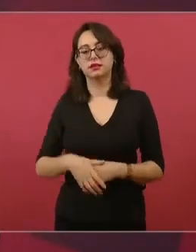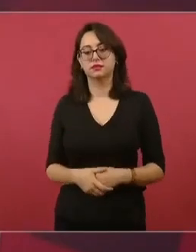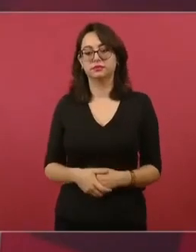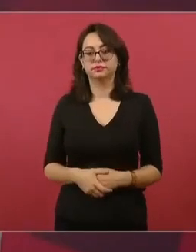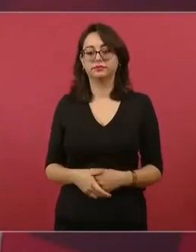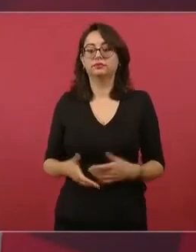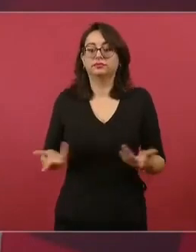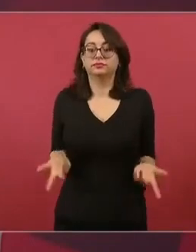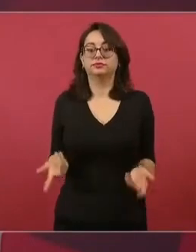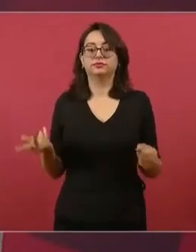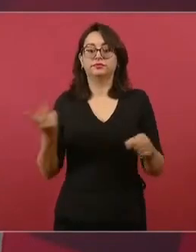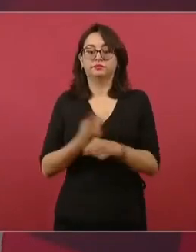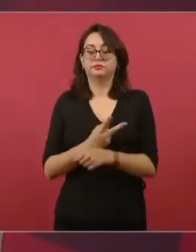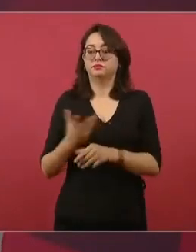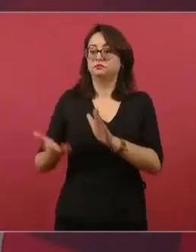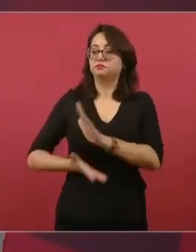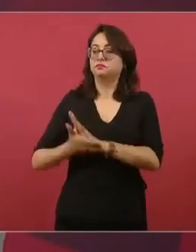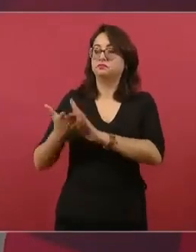no supervisada pues